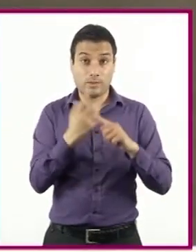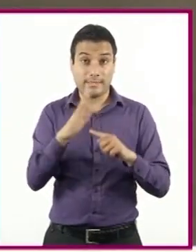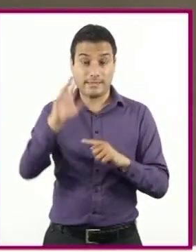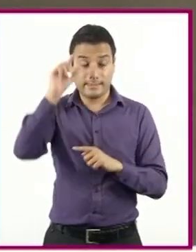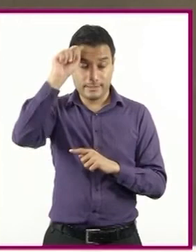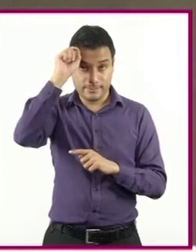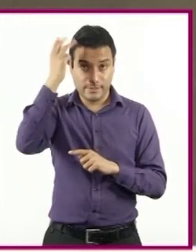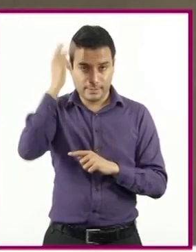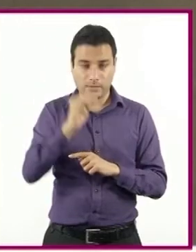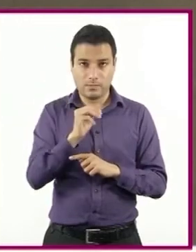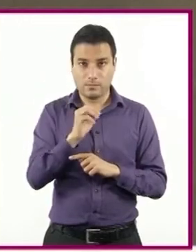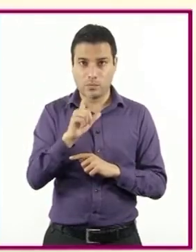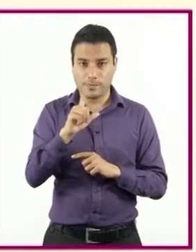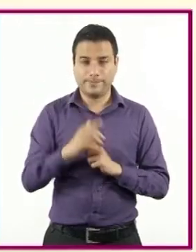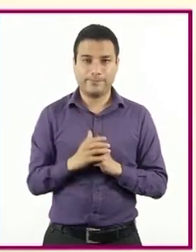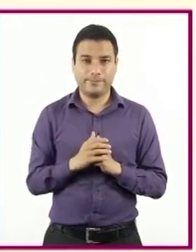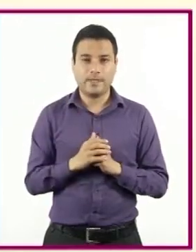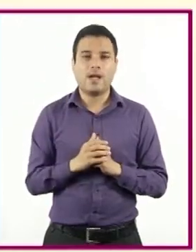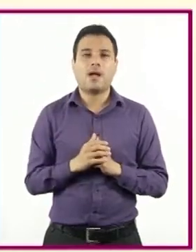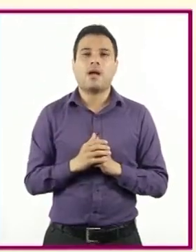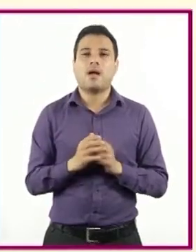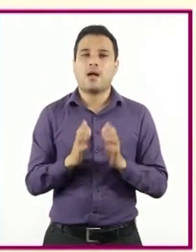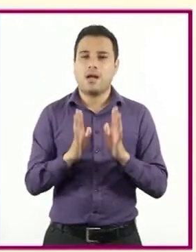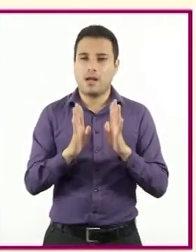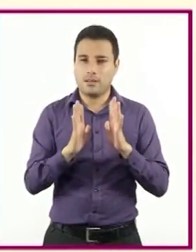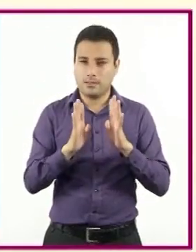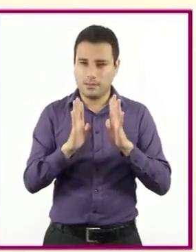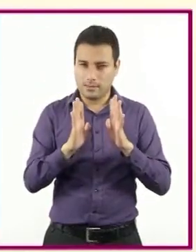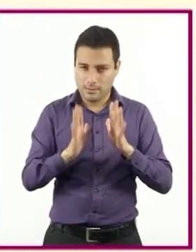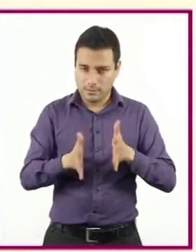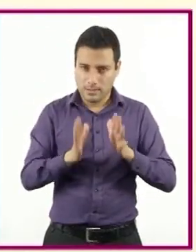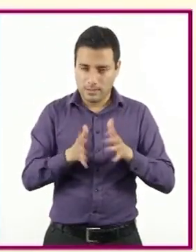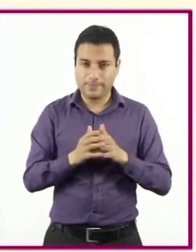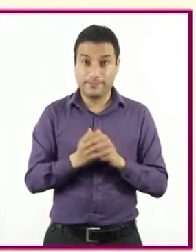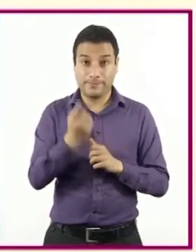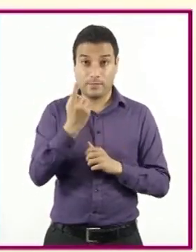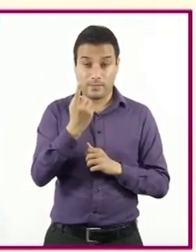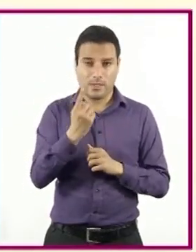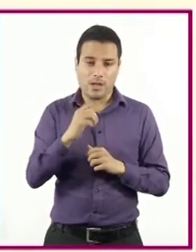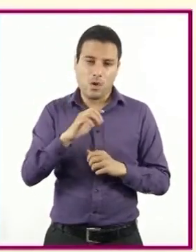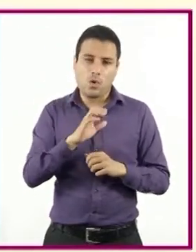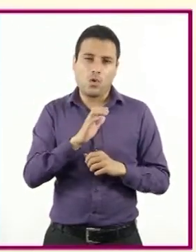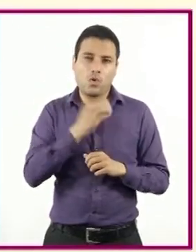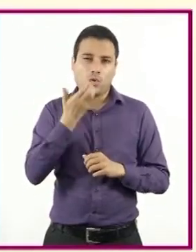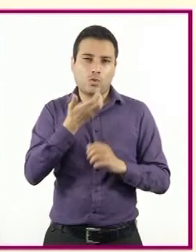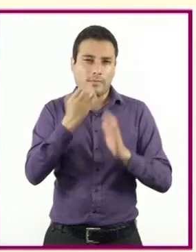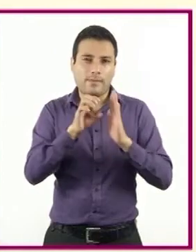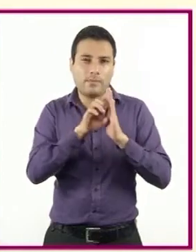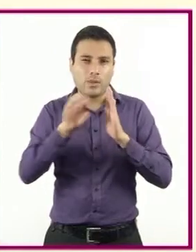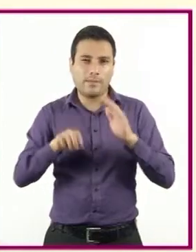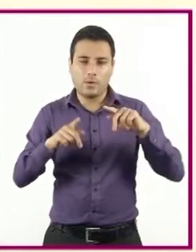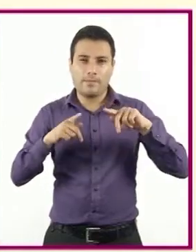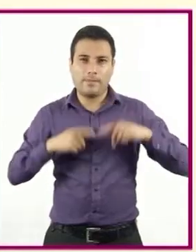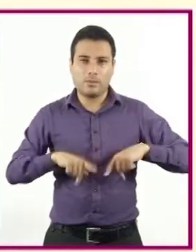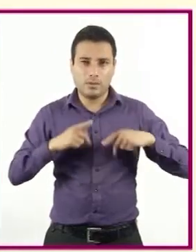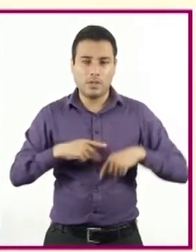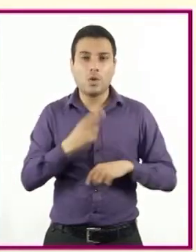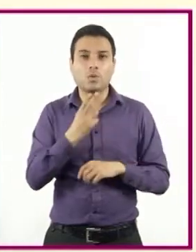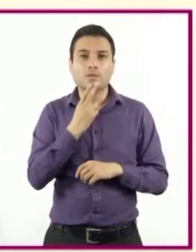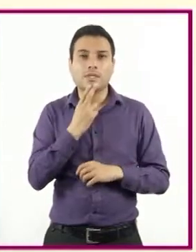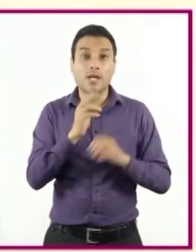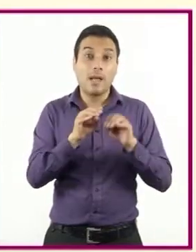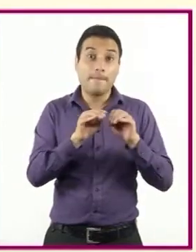23 mol. Entonces, de la misma manera que el metro es la unidad fundamental de longitud y el segundo la unidad del